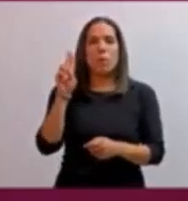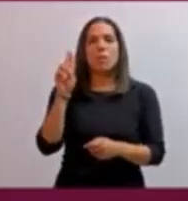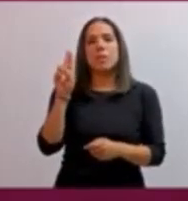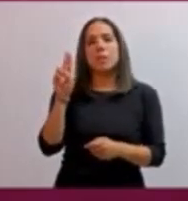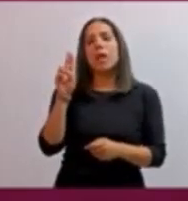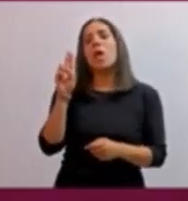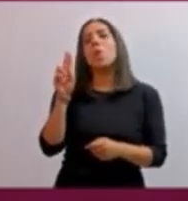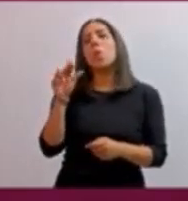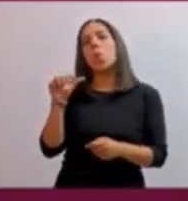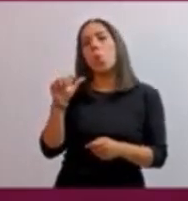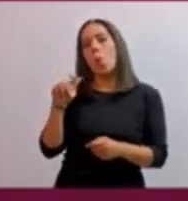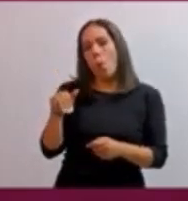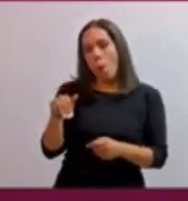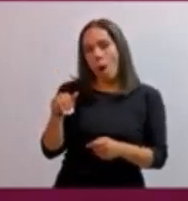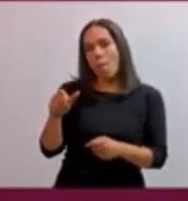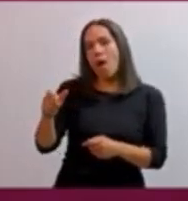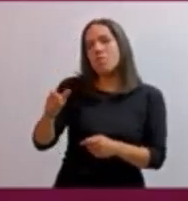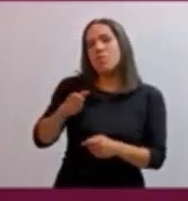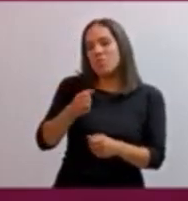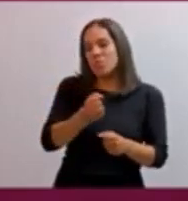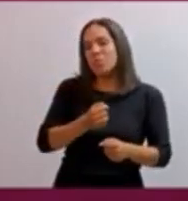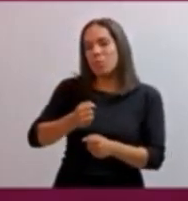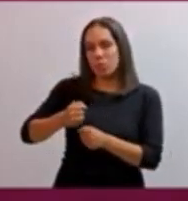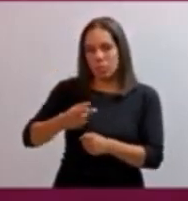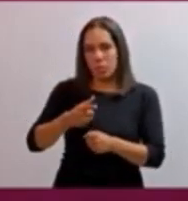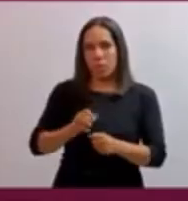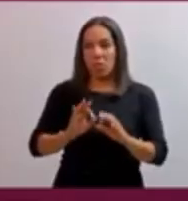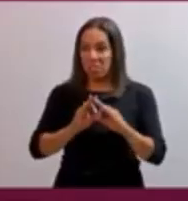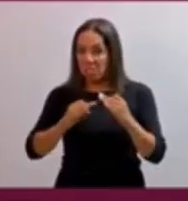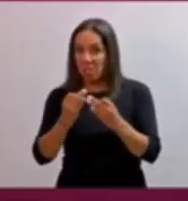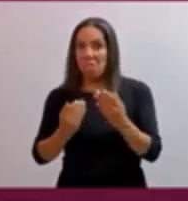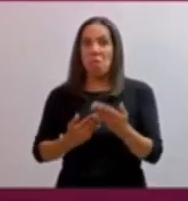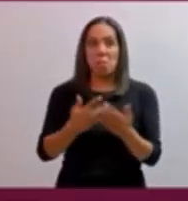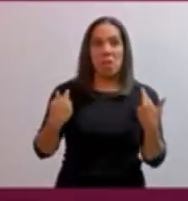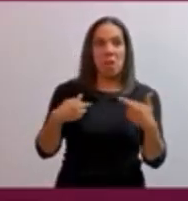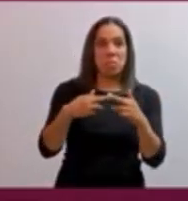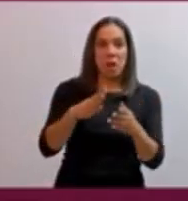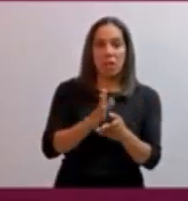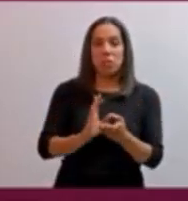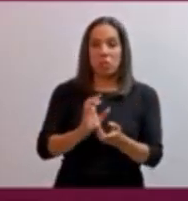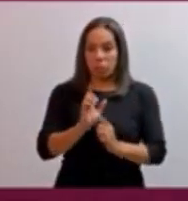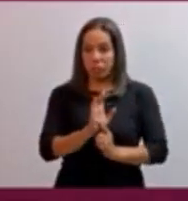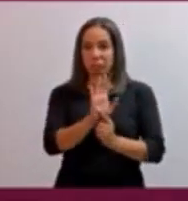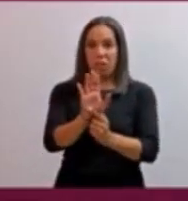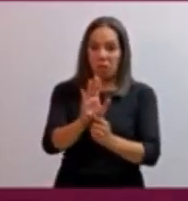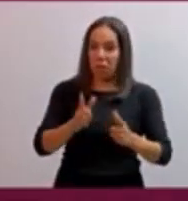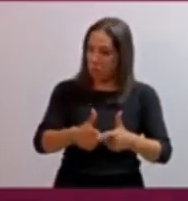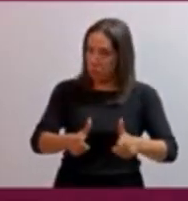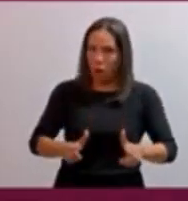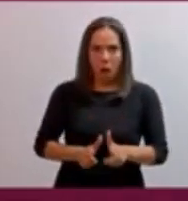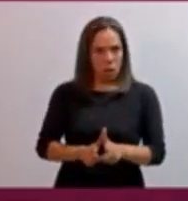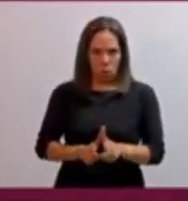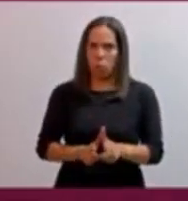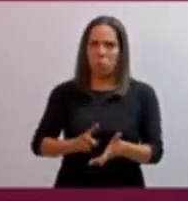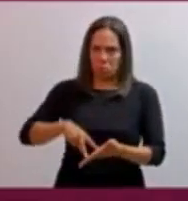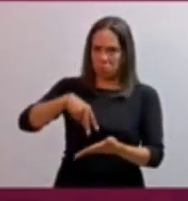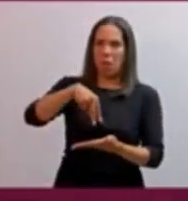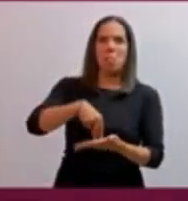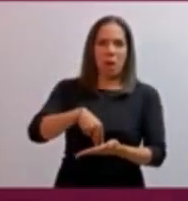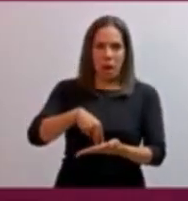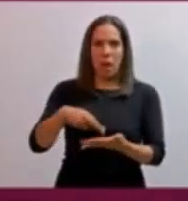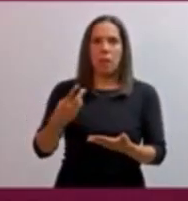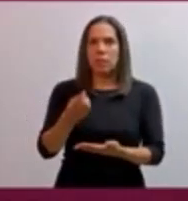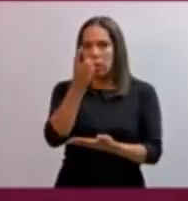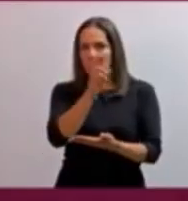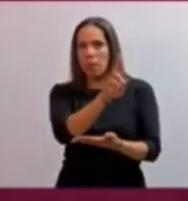una maestría en competencias para la formación docente. Se ha desempeñado como docente frente a grupo, directora escolar, jefa